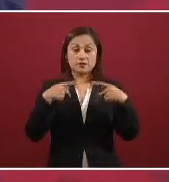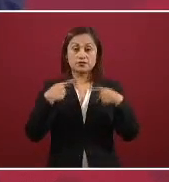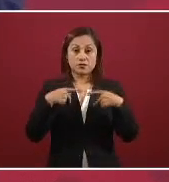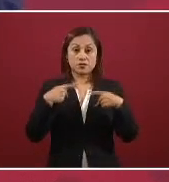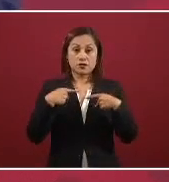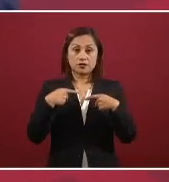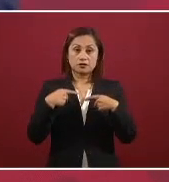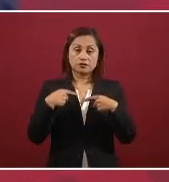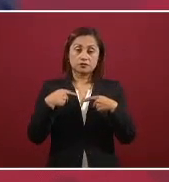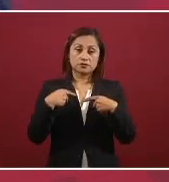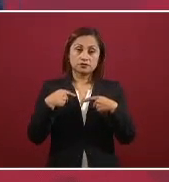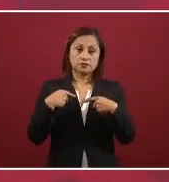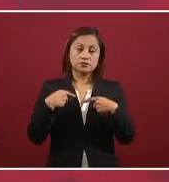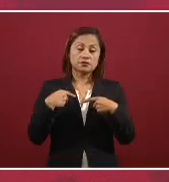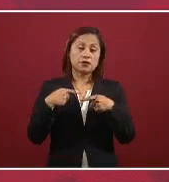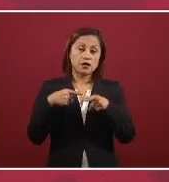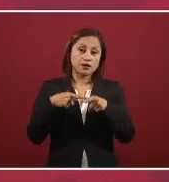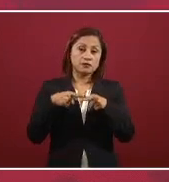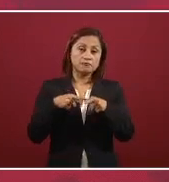que